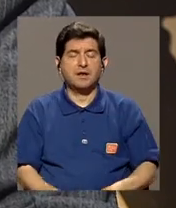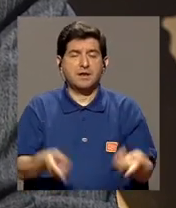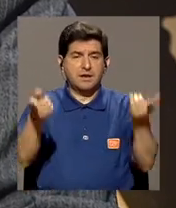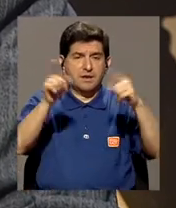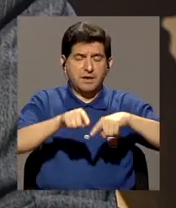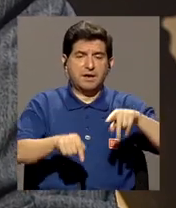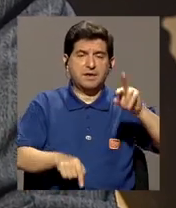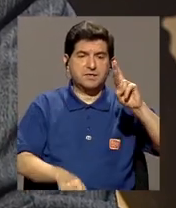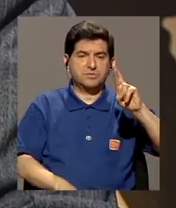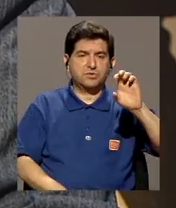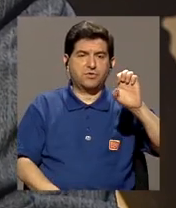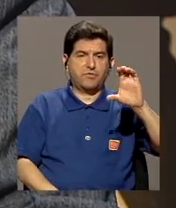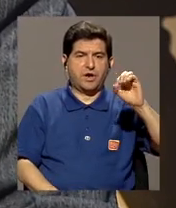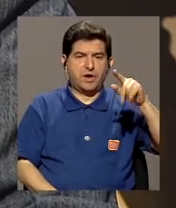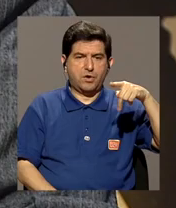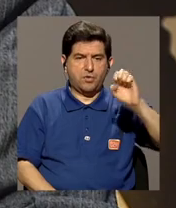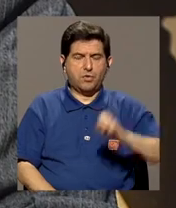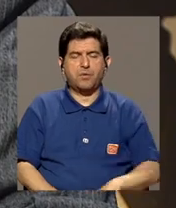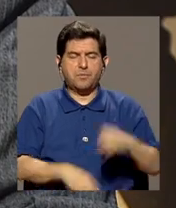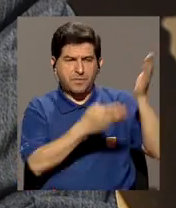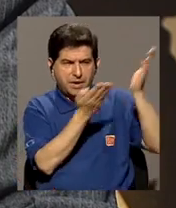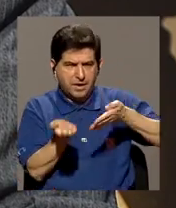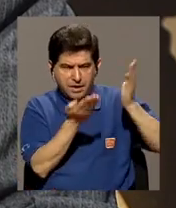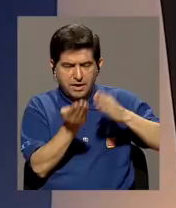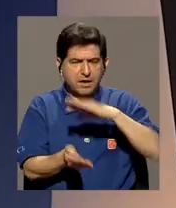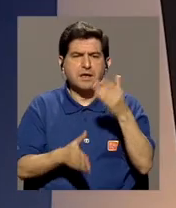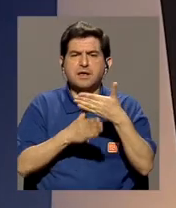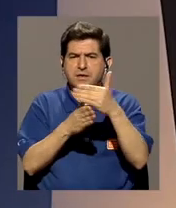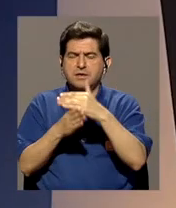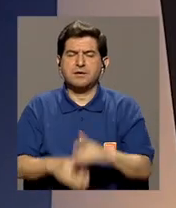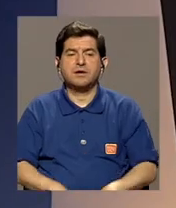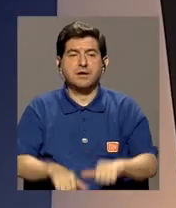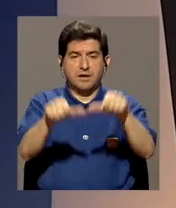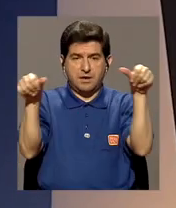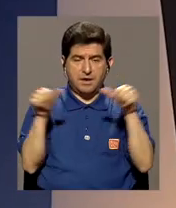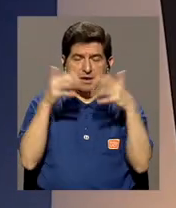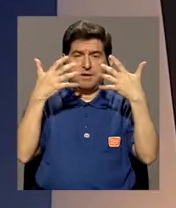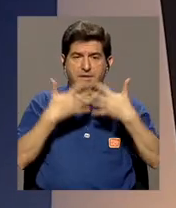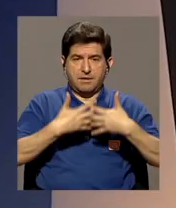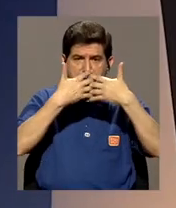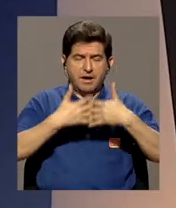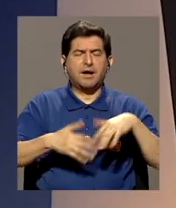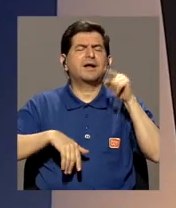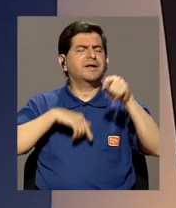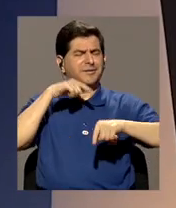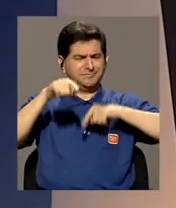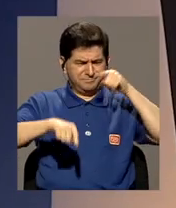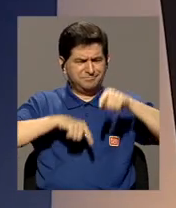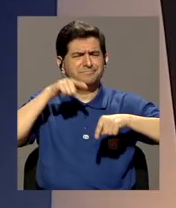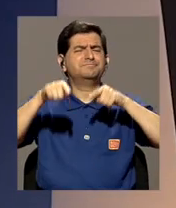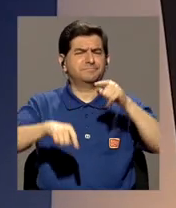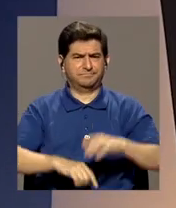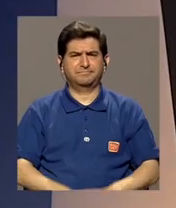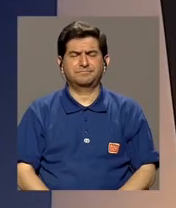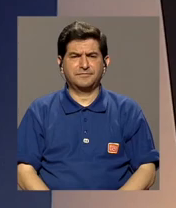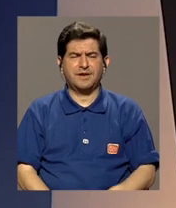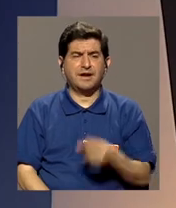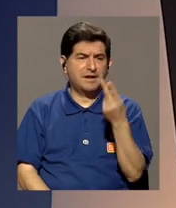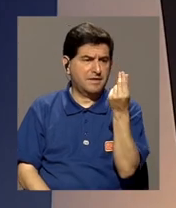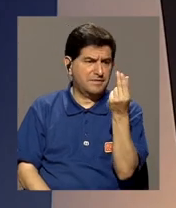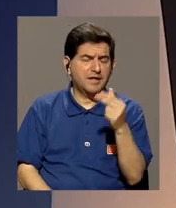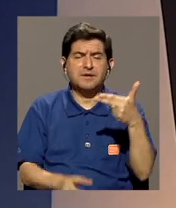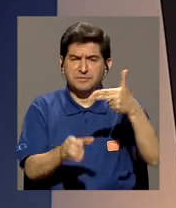recope importar y distribuir si el sector industrial siempre ha sido muy crítico del